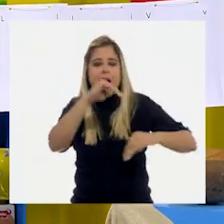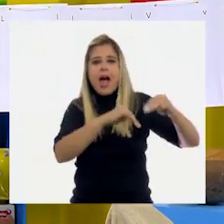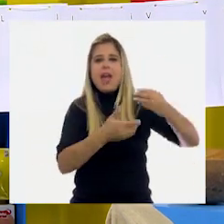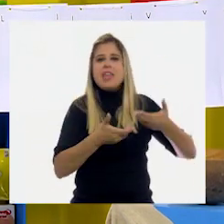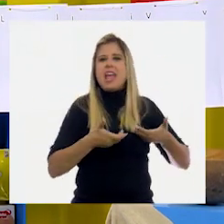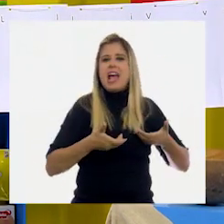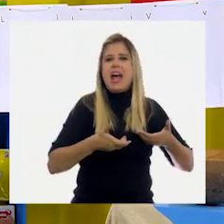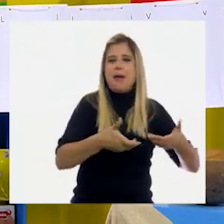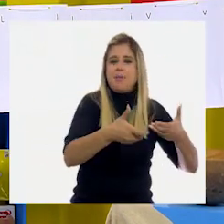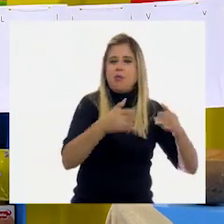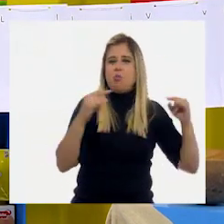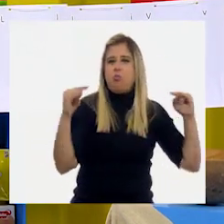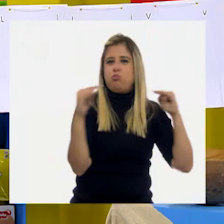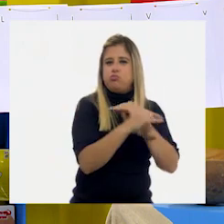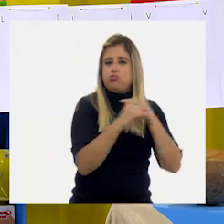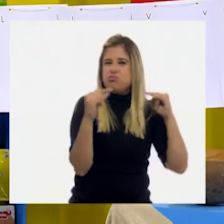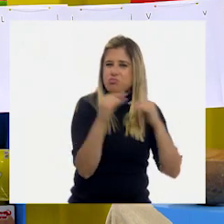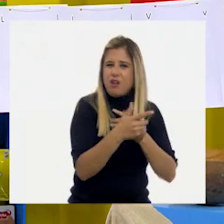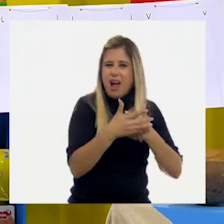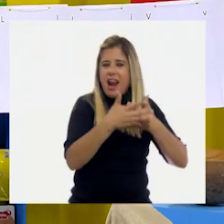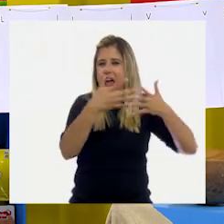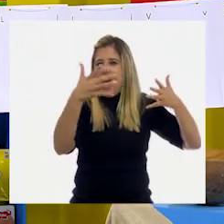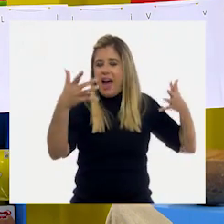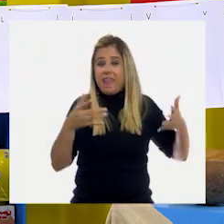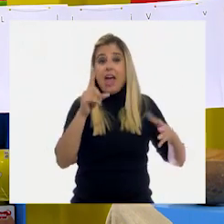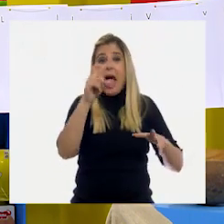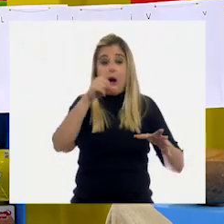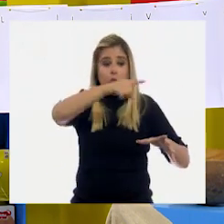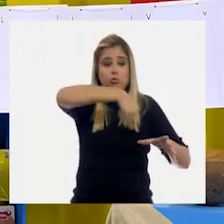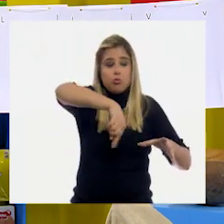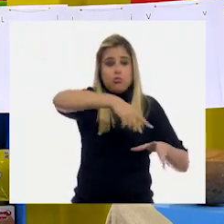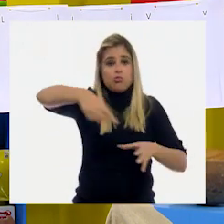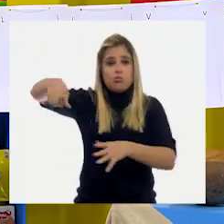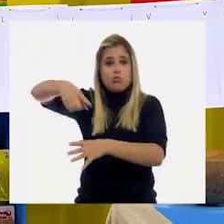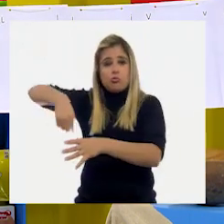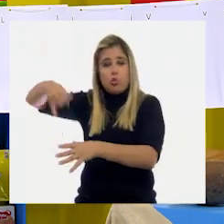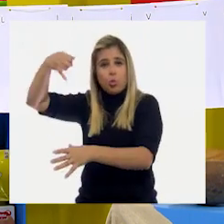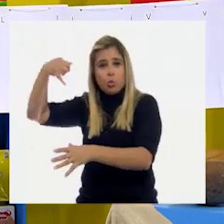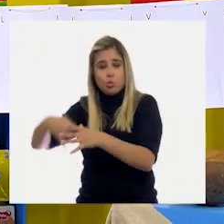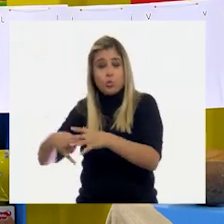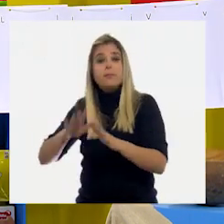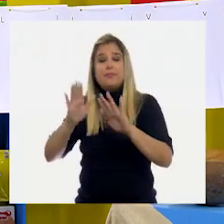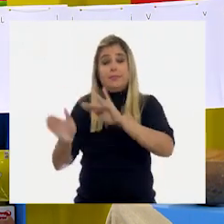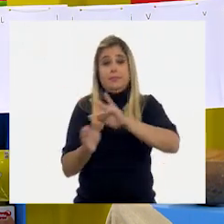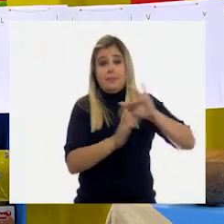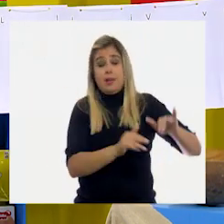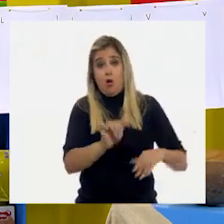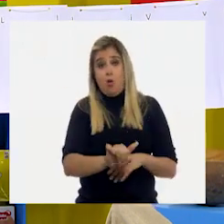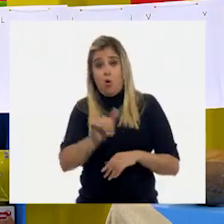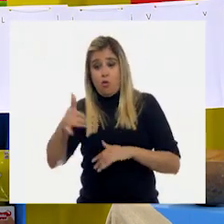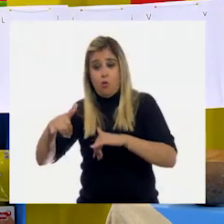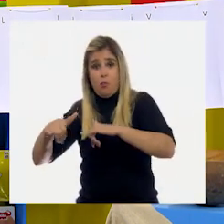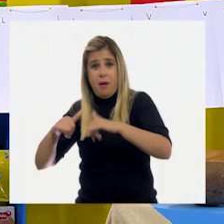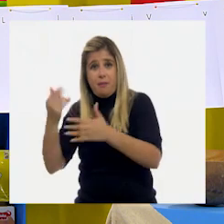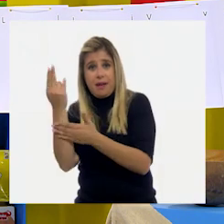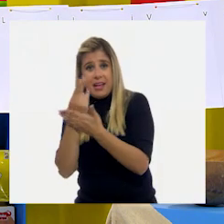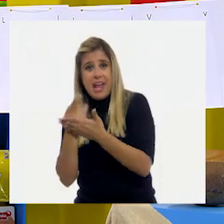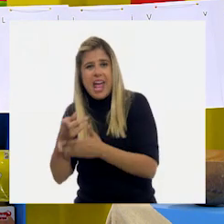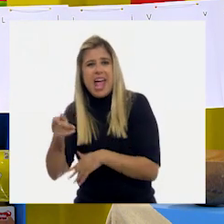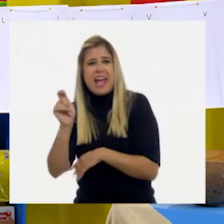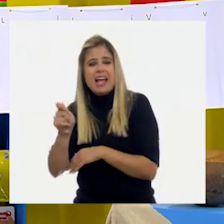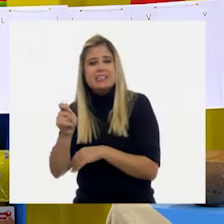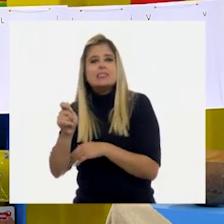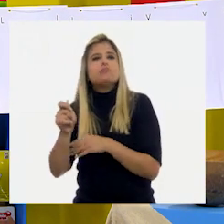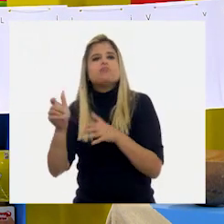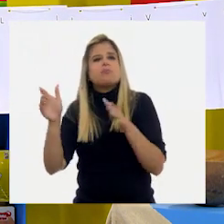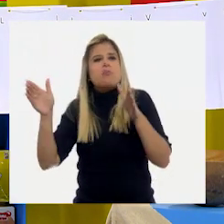caminos grandes y también a los pozos de agua. Y en cambio, en el otro croquis, lo que teníamos era un área más